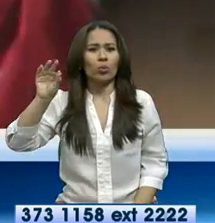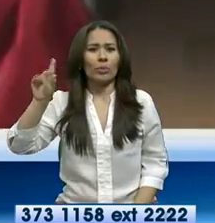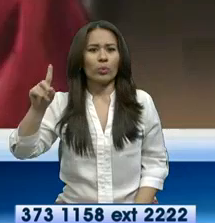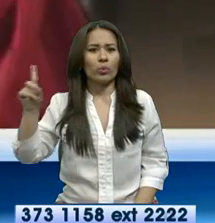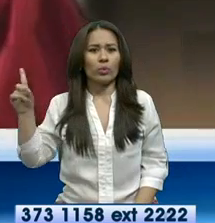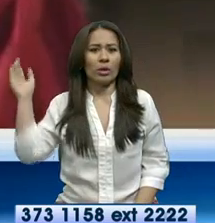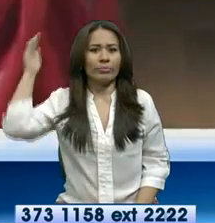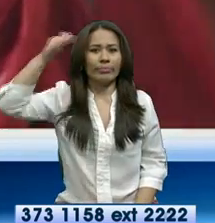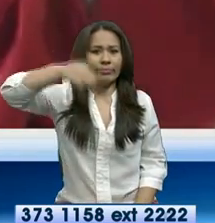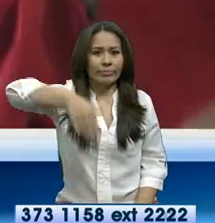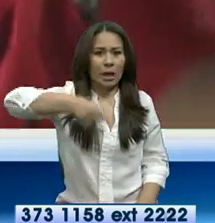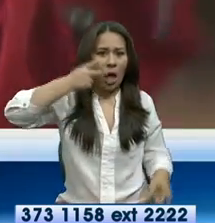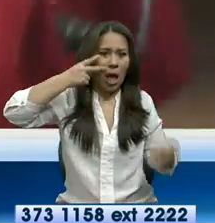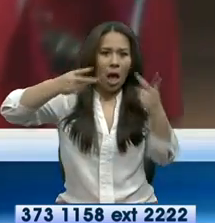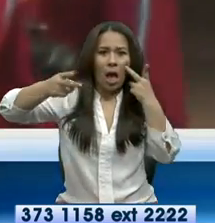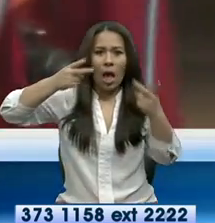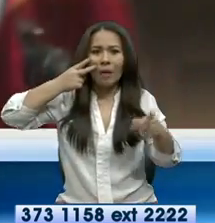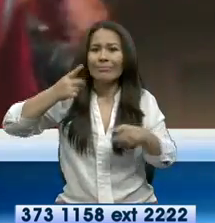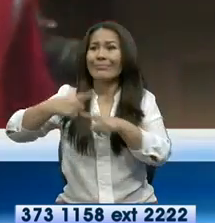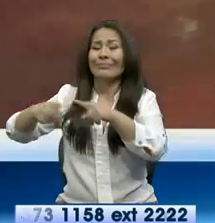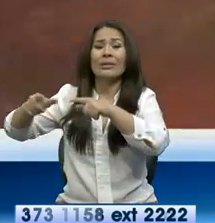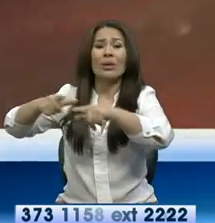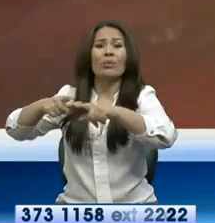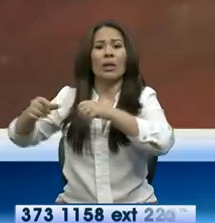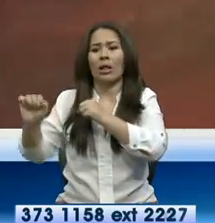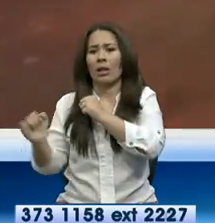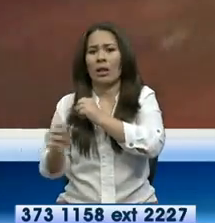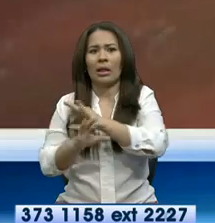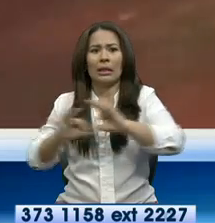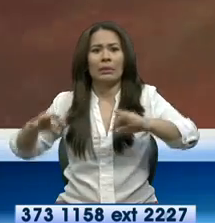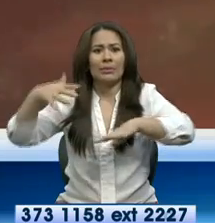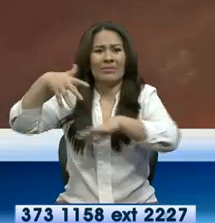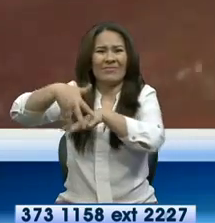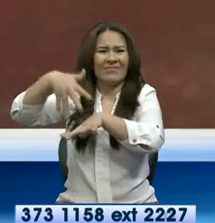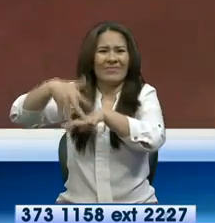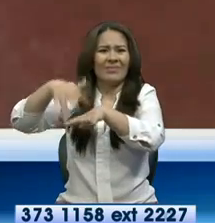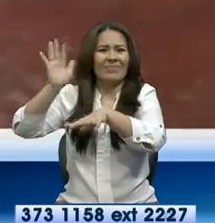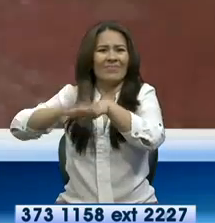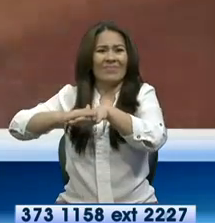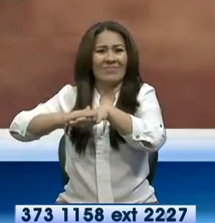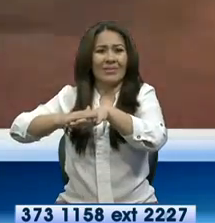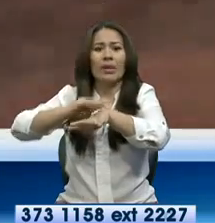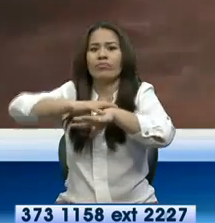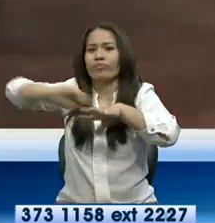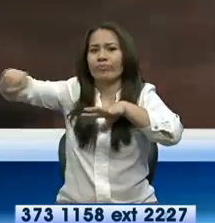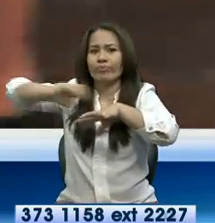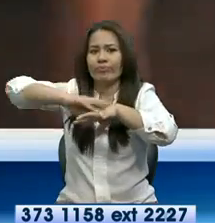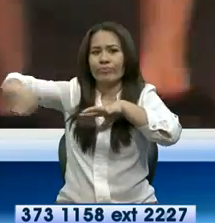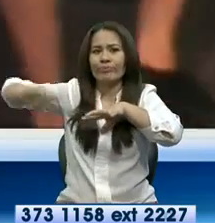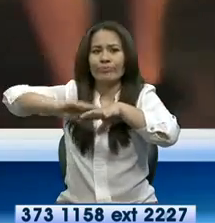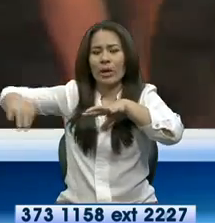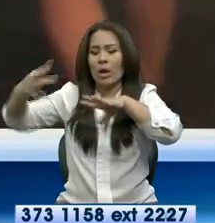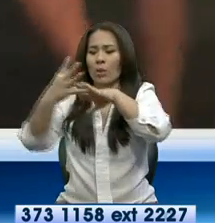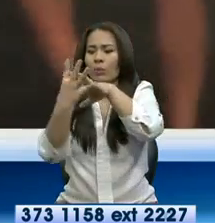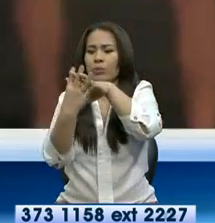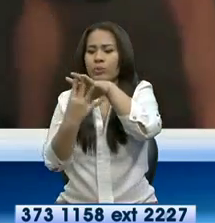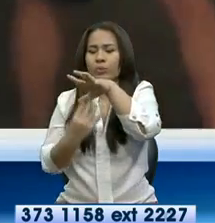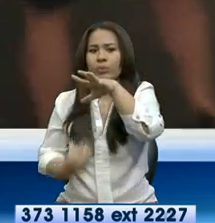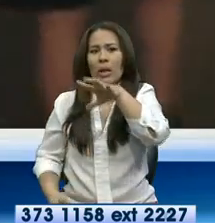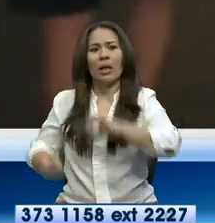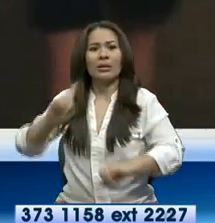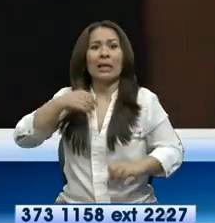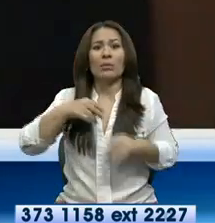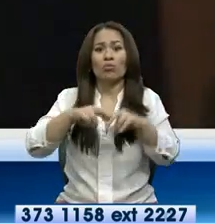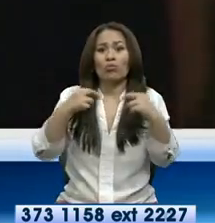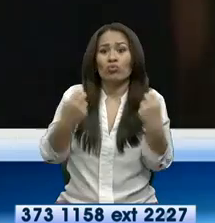Cuerpo de Bomberos llegó a varios lugares para realizar labores de limpieza. Los propietarios trataban de sacar el agua y enseres para que no resulten